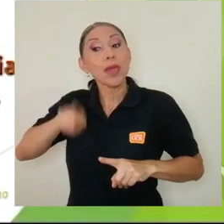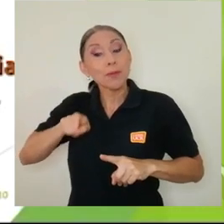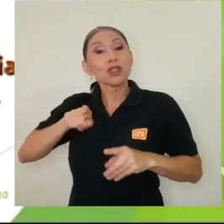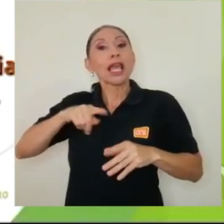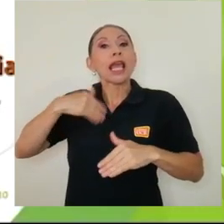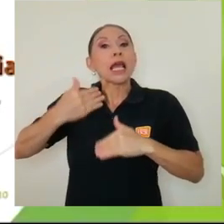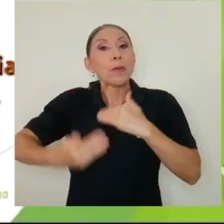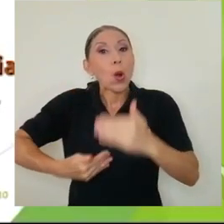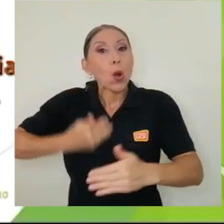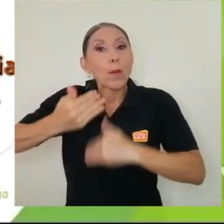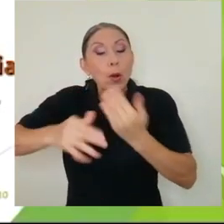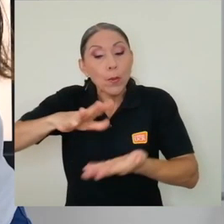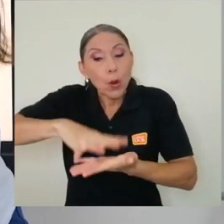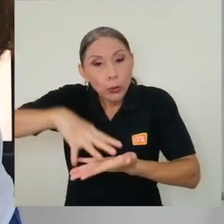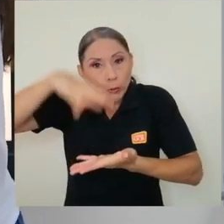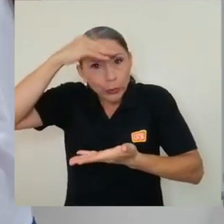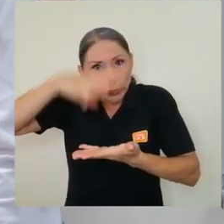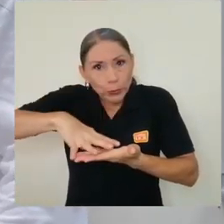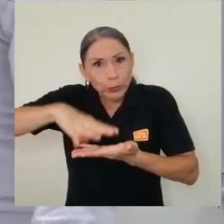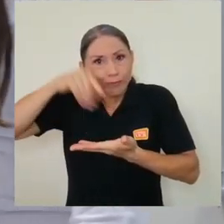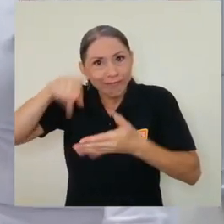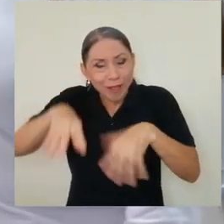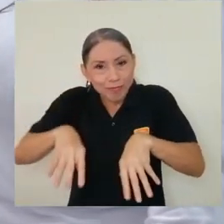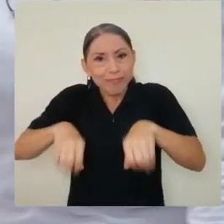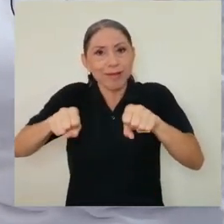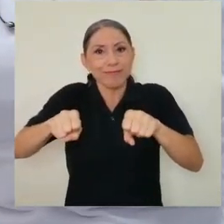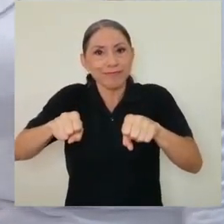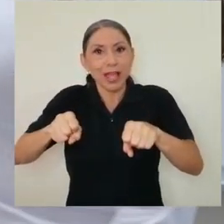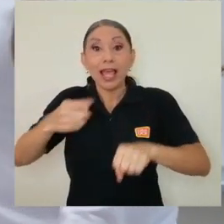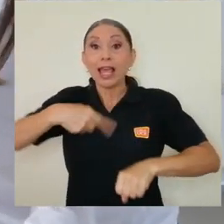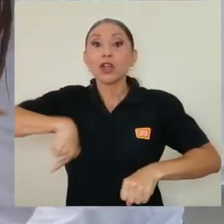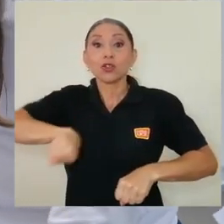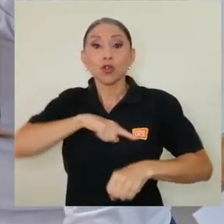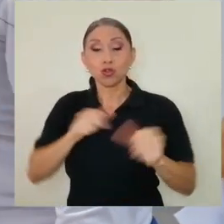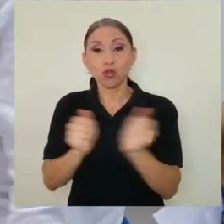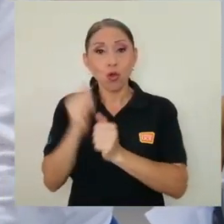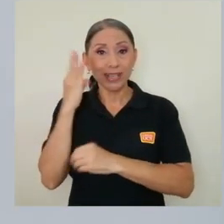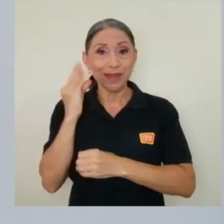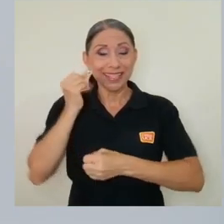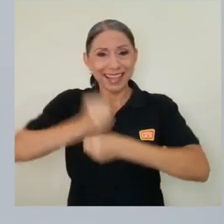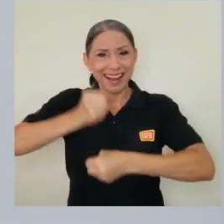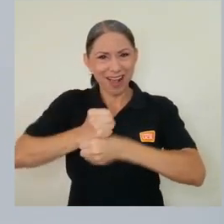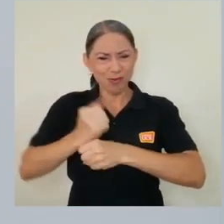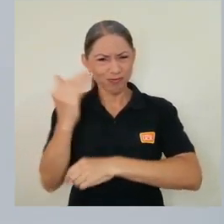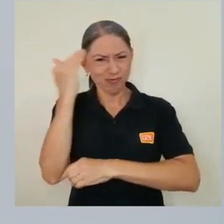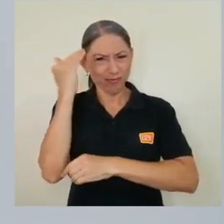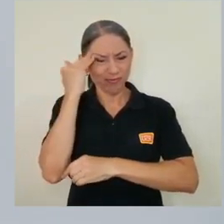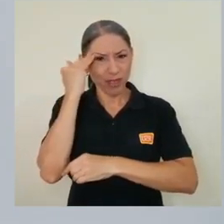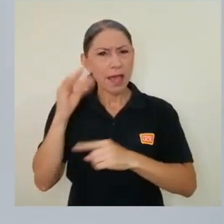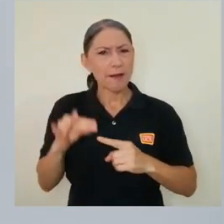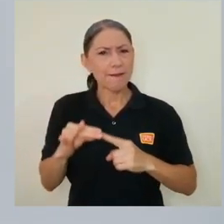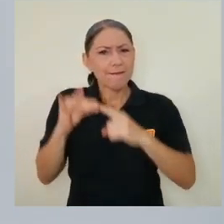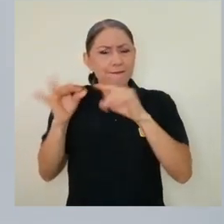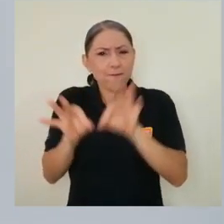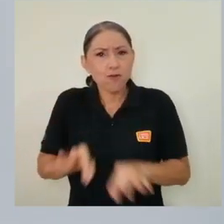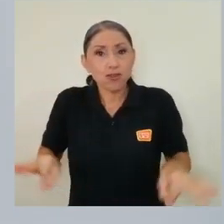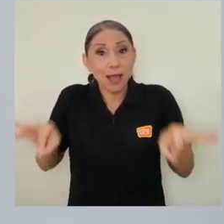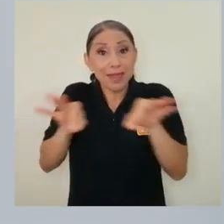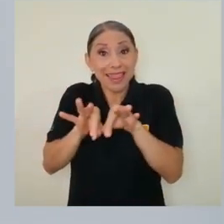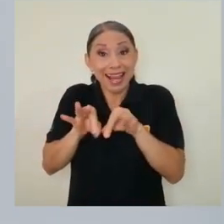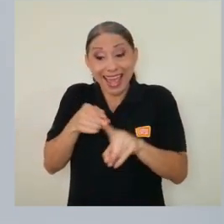posteriormente estamos convencidos desde la experiencia de trabajo que es fundamental que en la formación